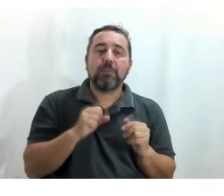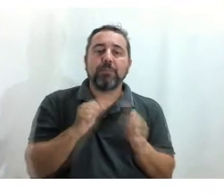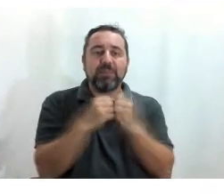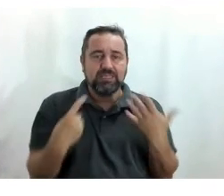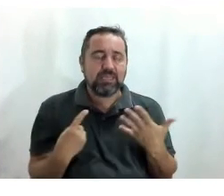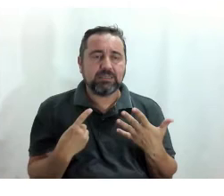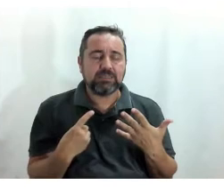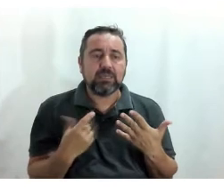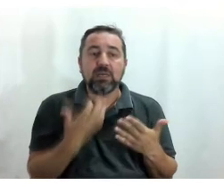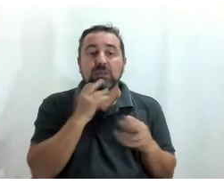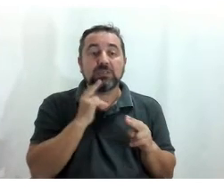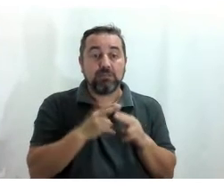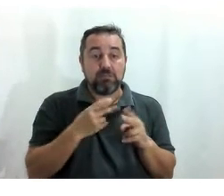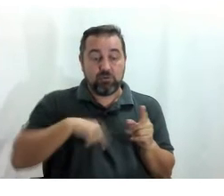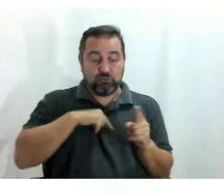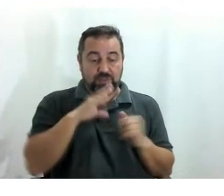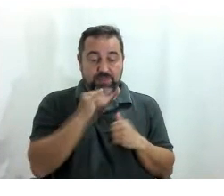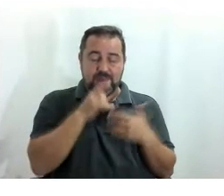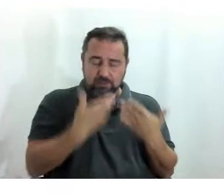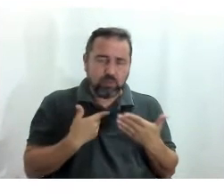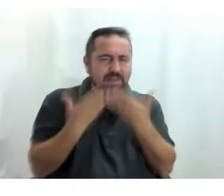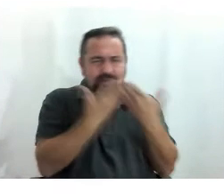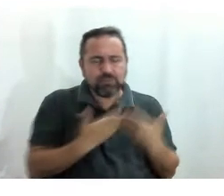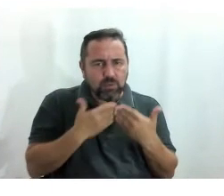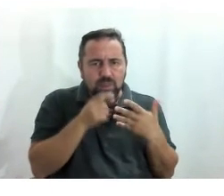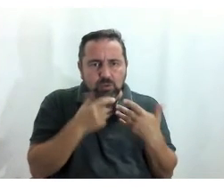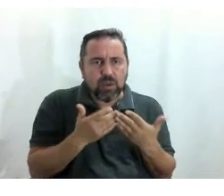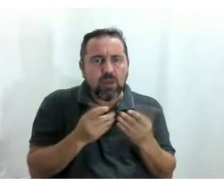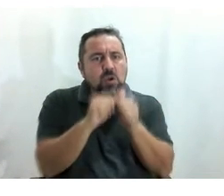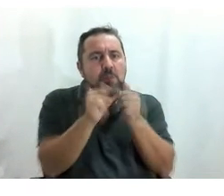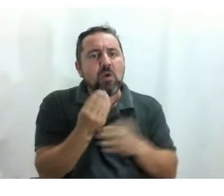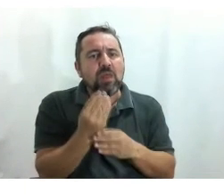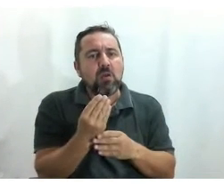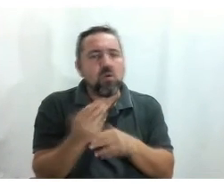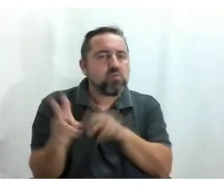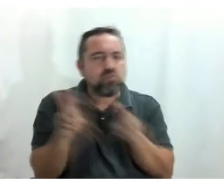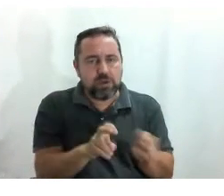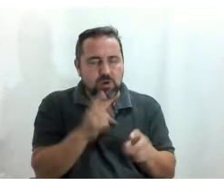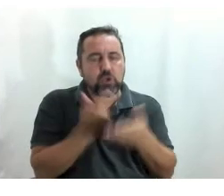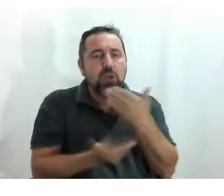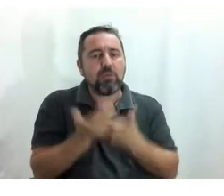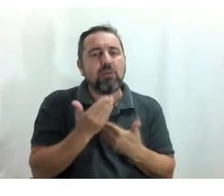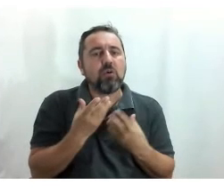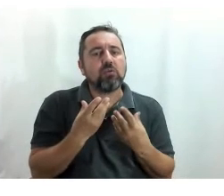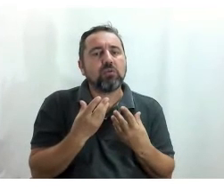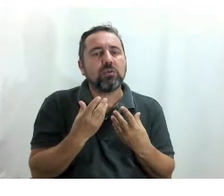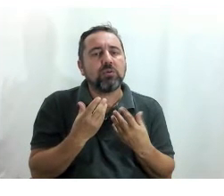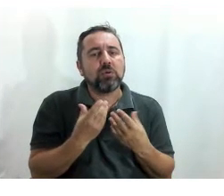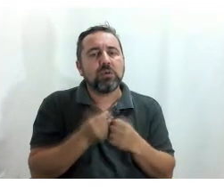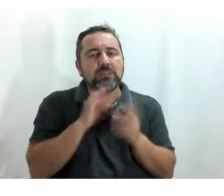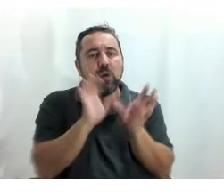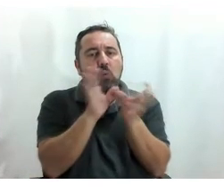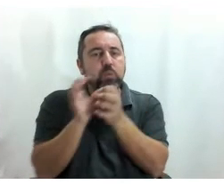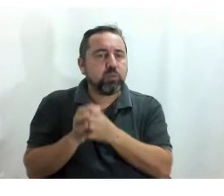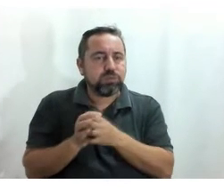en el caso de Ciberer, estamos en la actualidad estudiando un modelo nuevo en colaboración con los